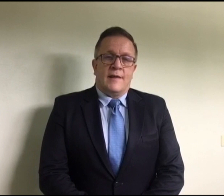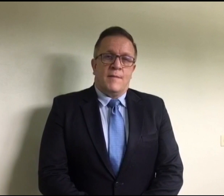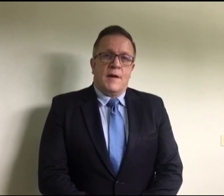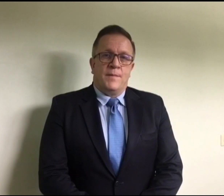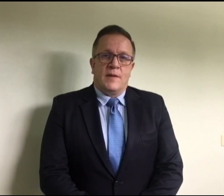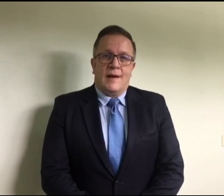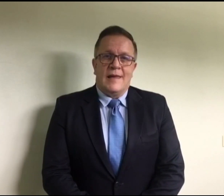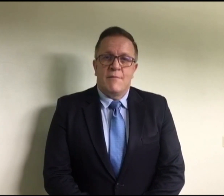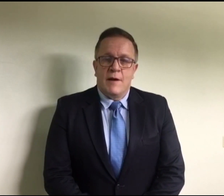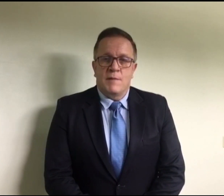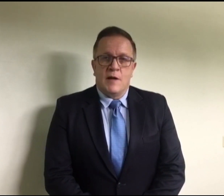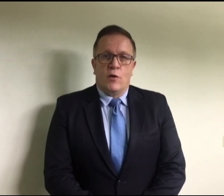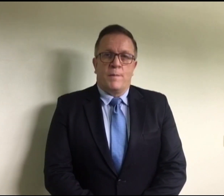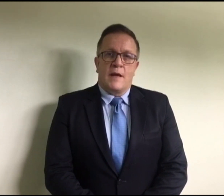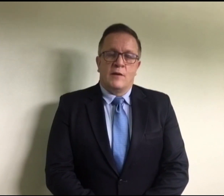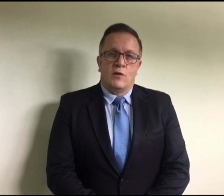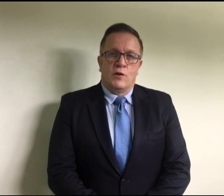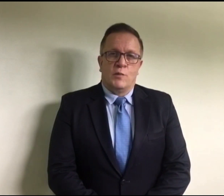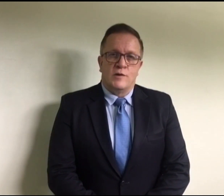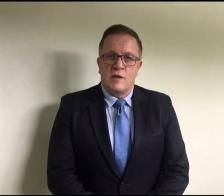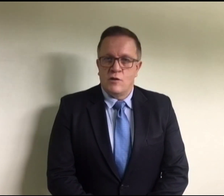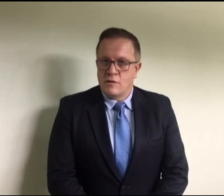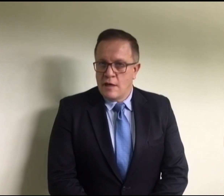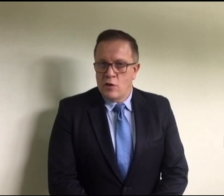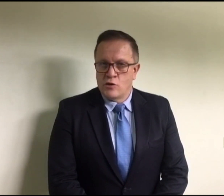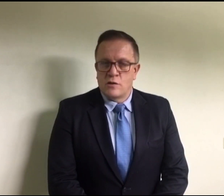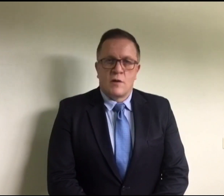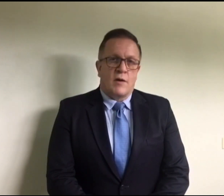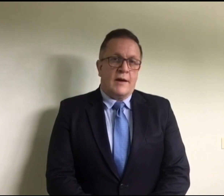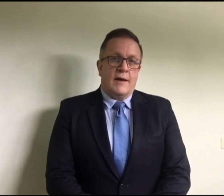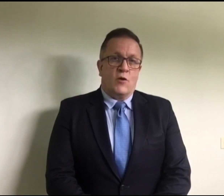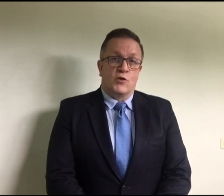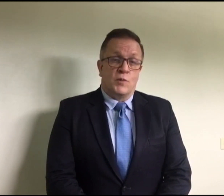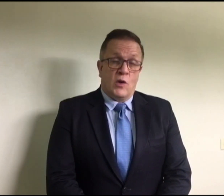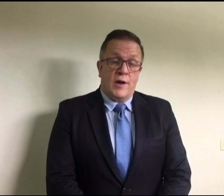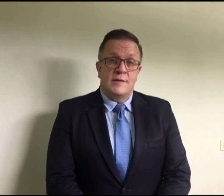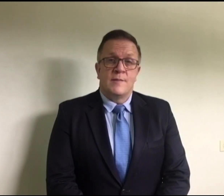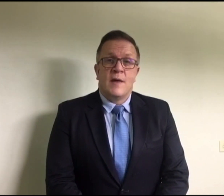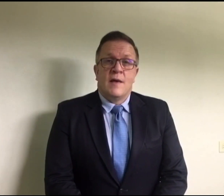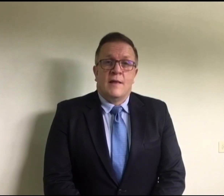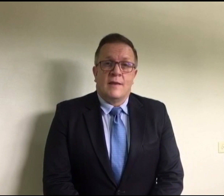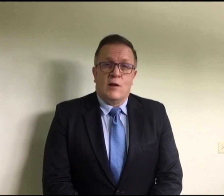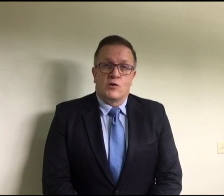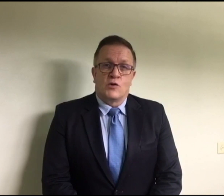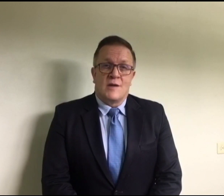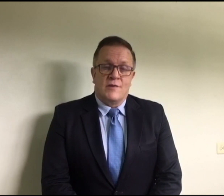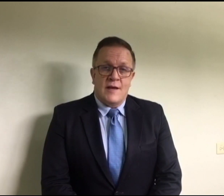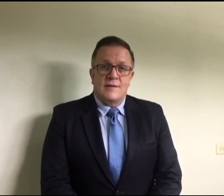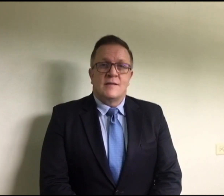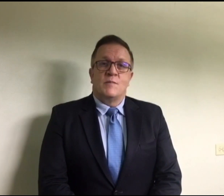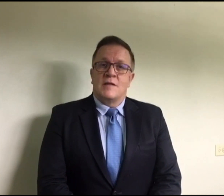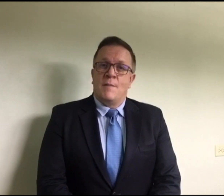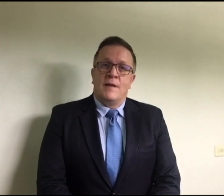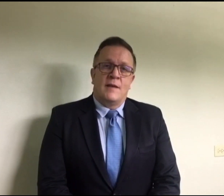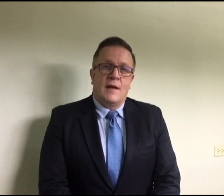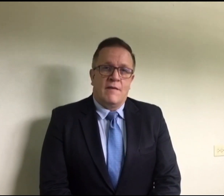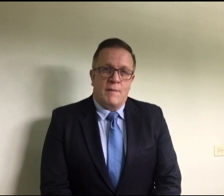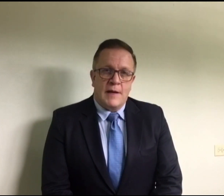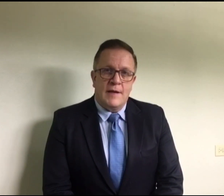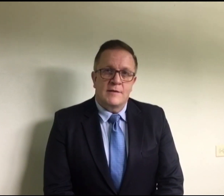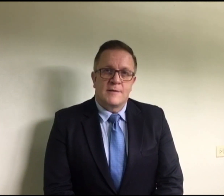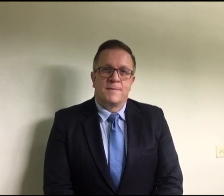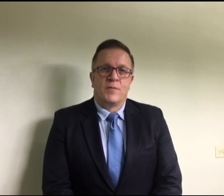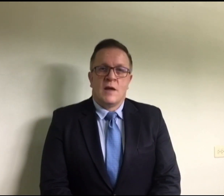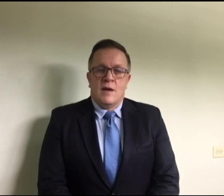efecto, el tema del IVA viene golpeando los bolsillos de los consumidores, de los costarricenses, especialmente de